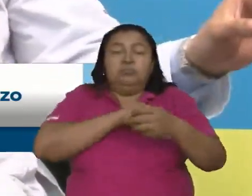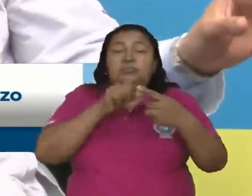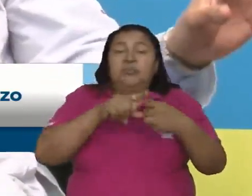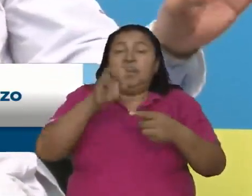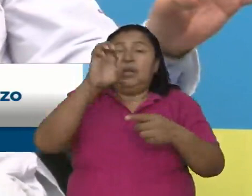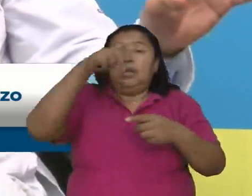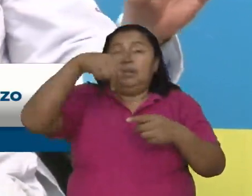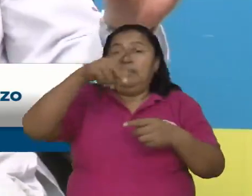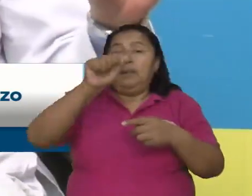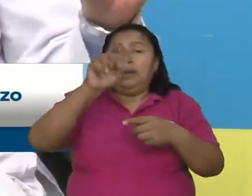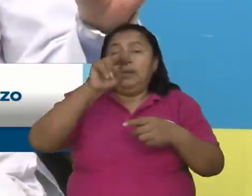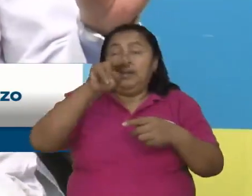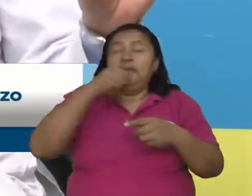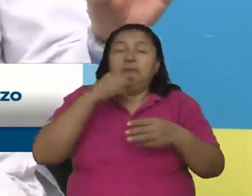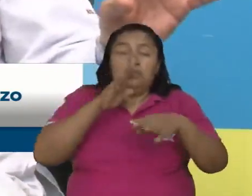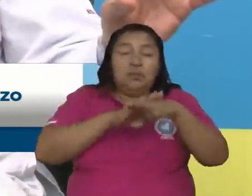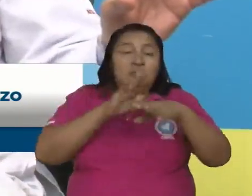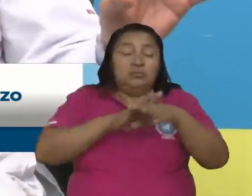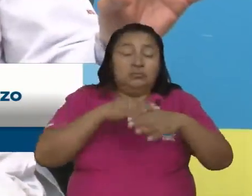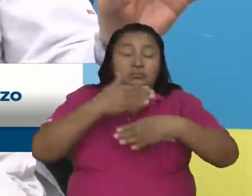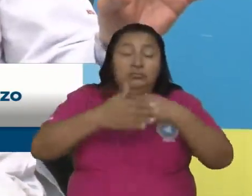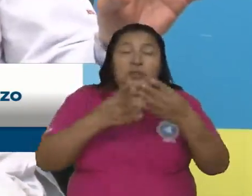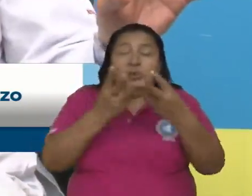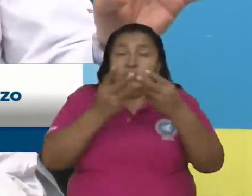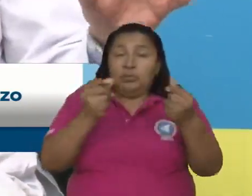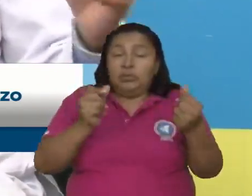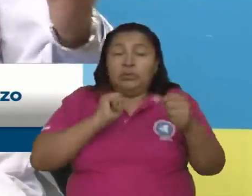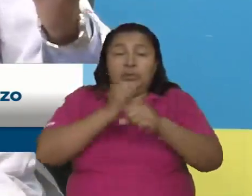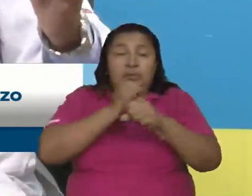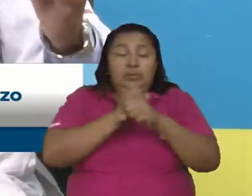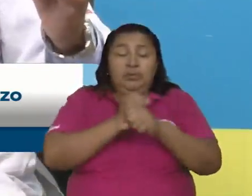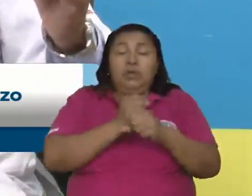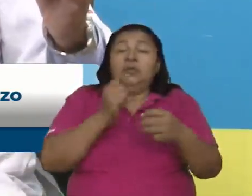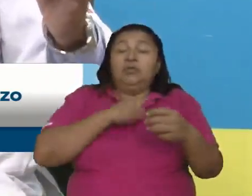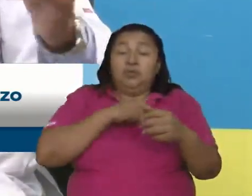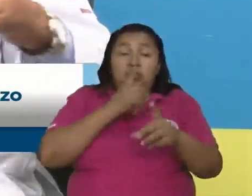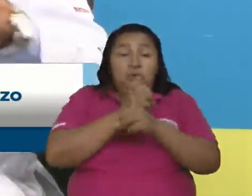heparinas también influyen en el mal funcionamiento de esas plaquetas. Entonces yo tengo que